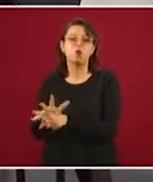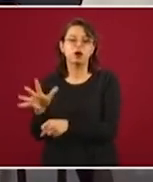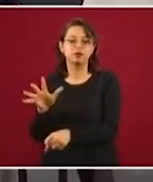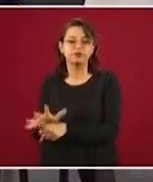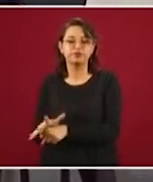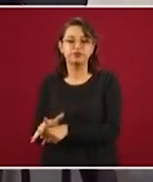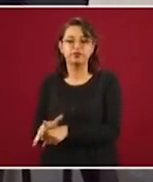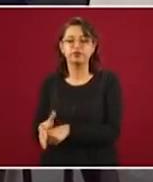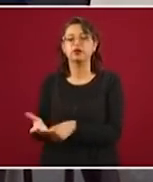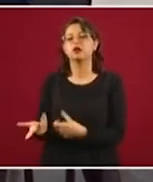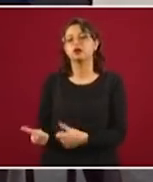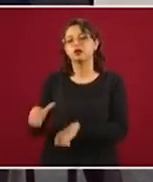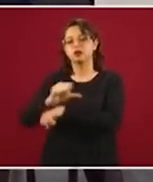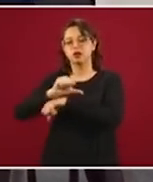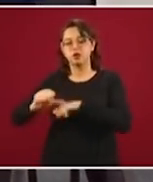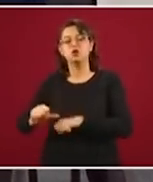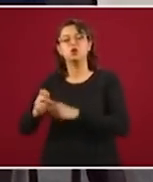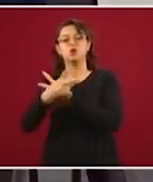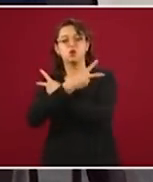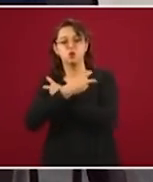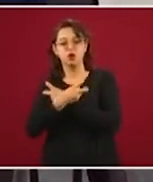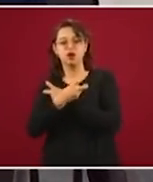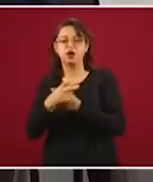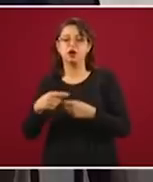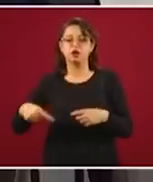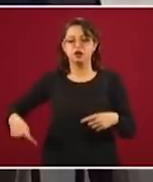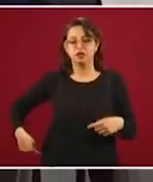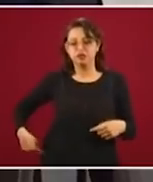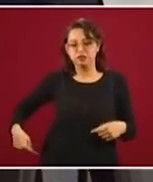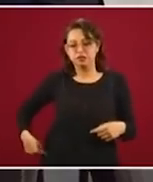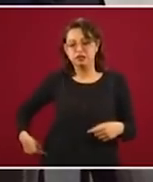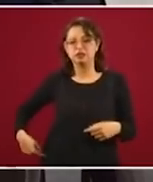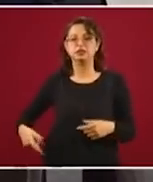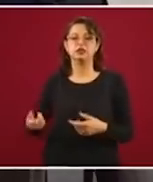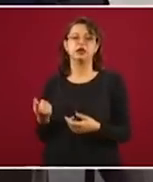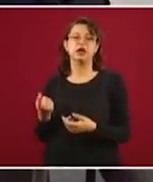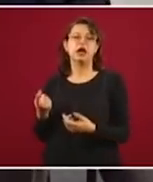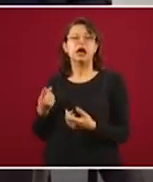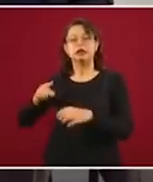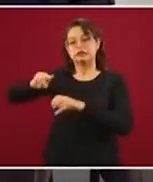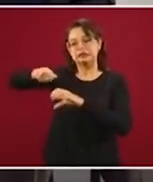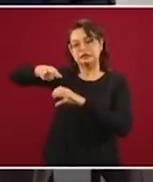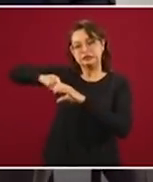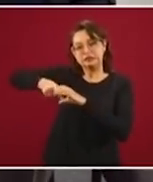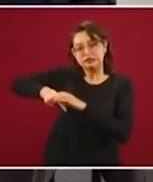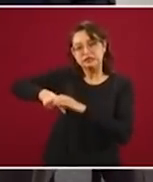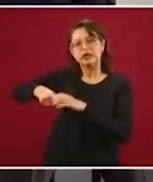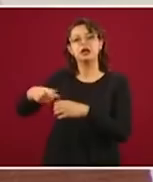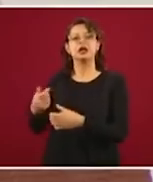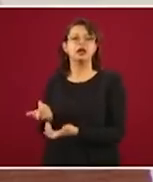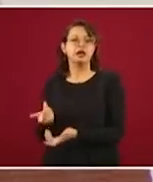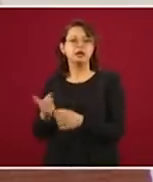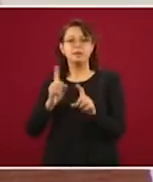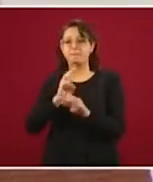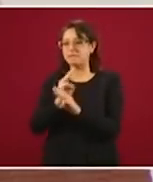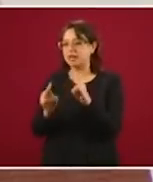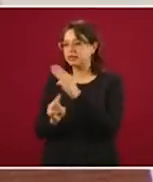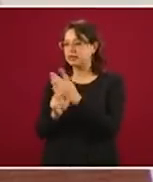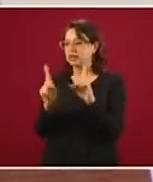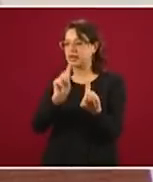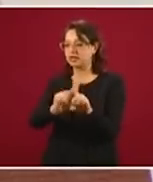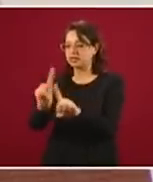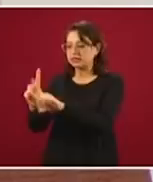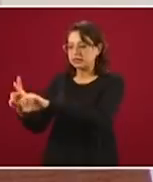las cirugías ortopédicas, la prótesis de cadera, los clavos intramedulares, los distintos materiales, técnicamente se